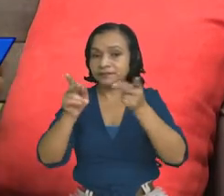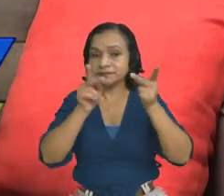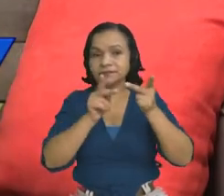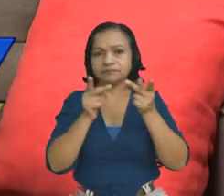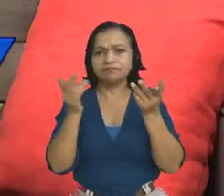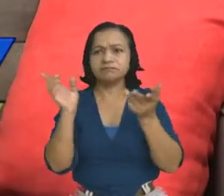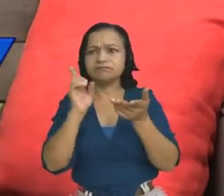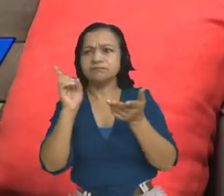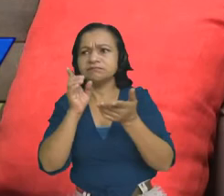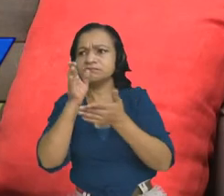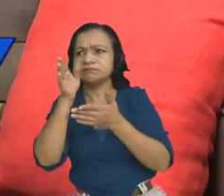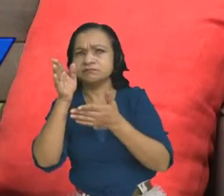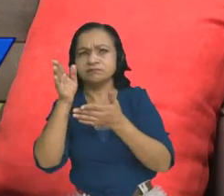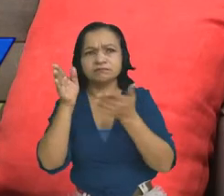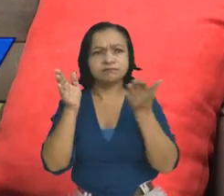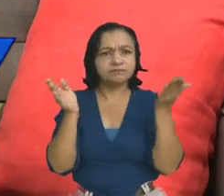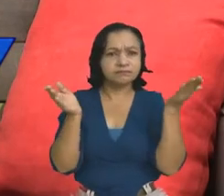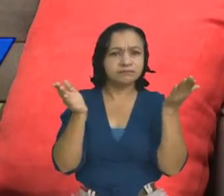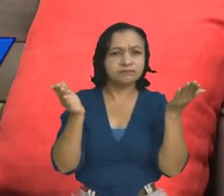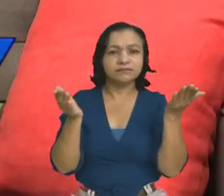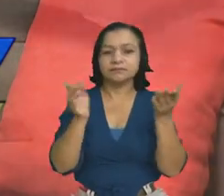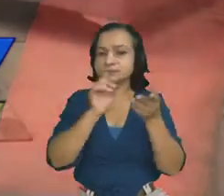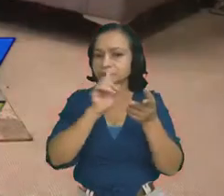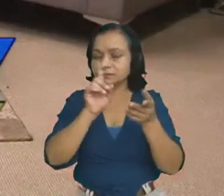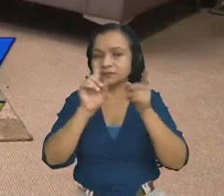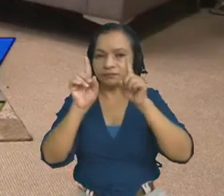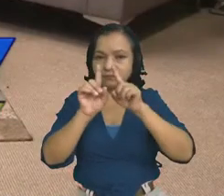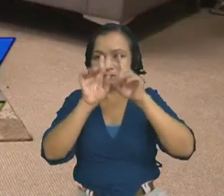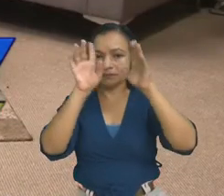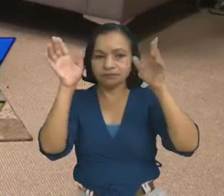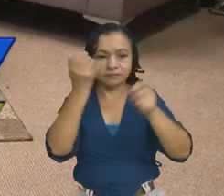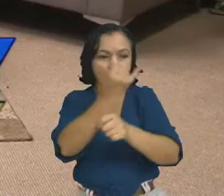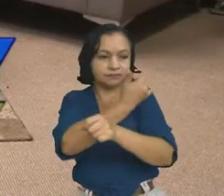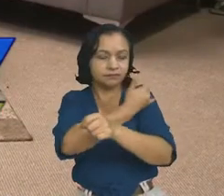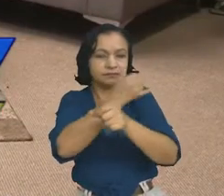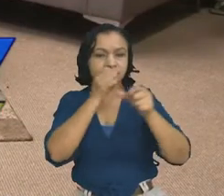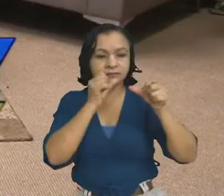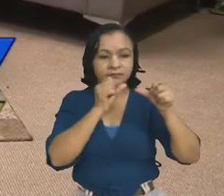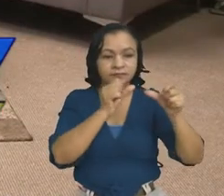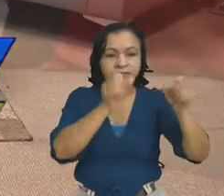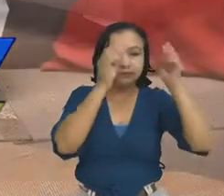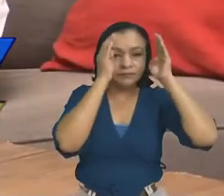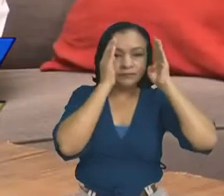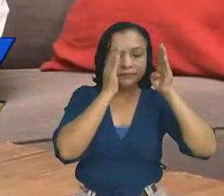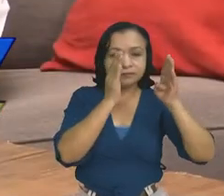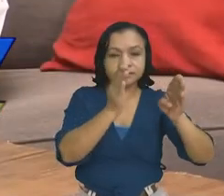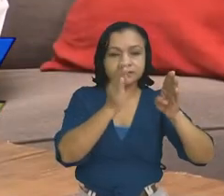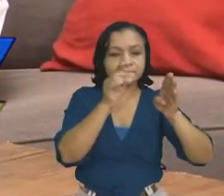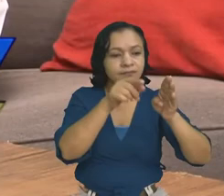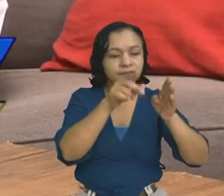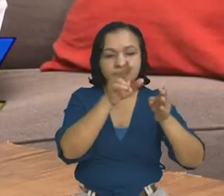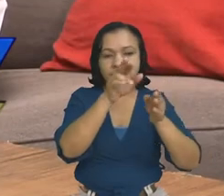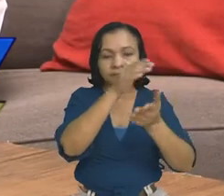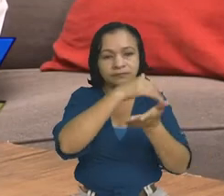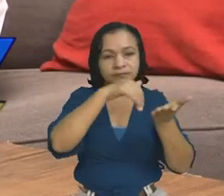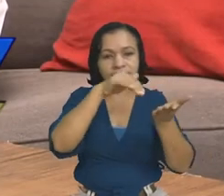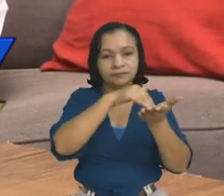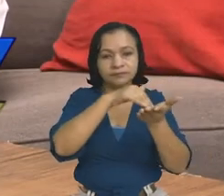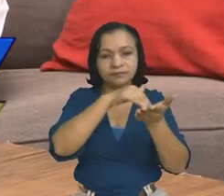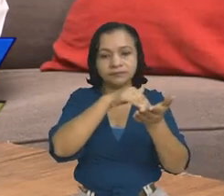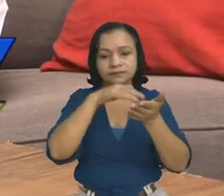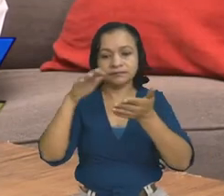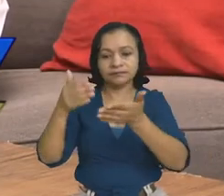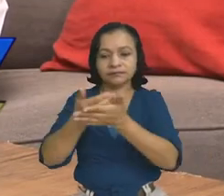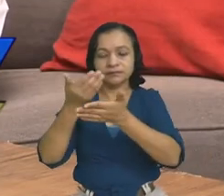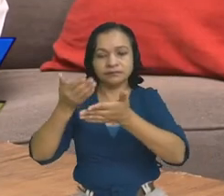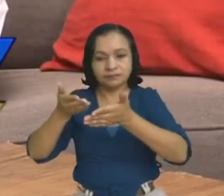ir? Así es, creo que es clave que la población quede clara que va a seguir continuar la atención en este mismo centro mientras se hace